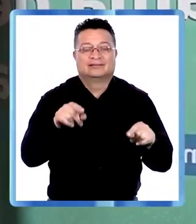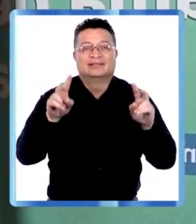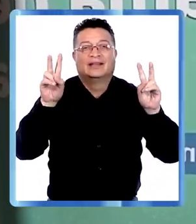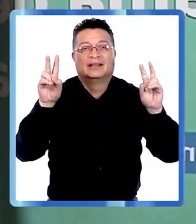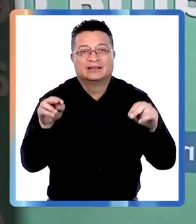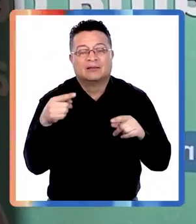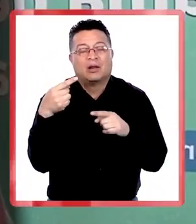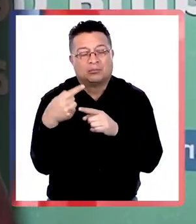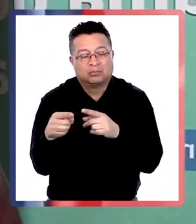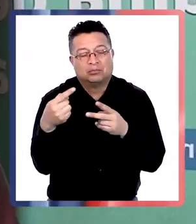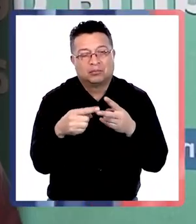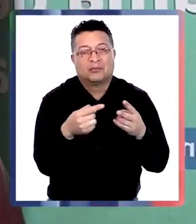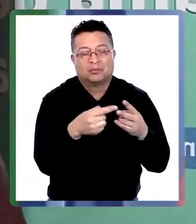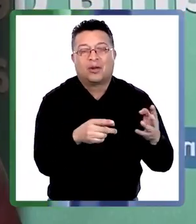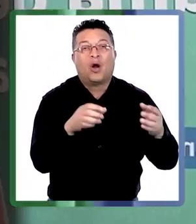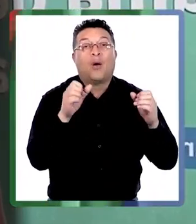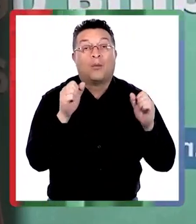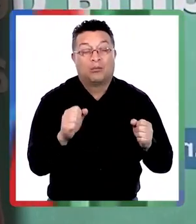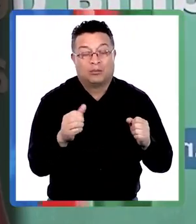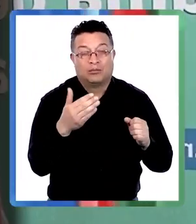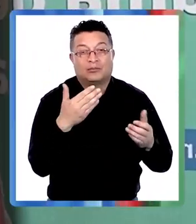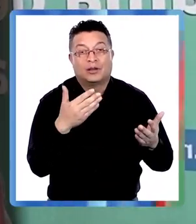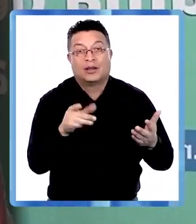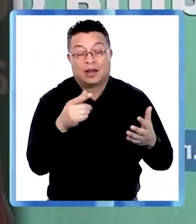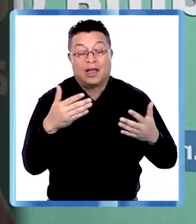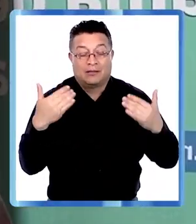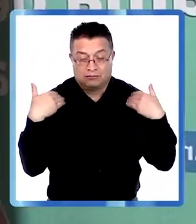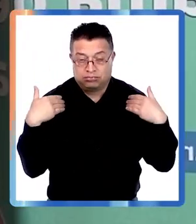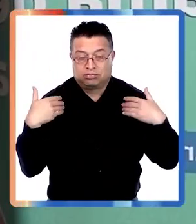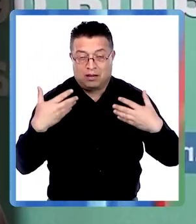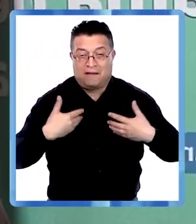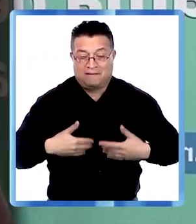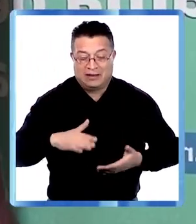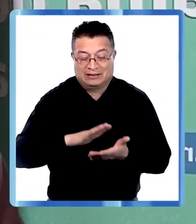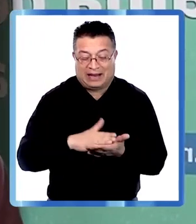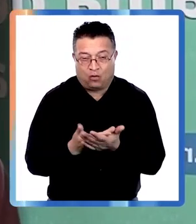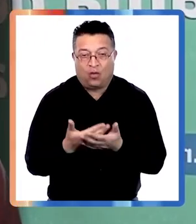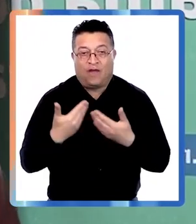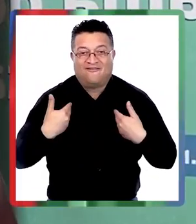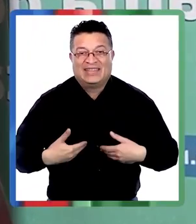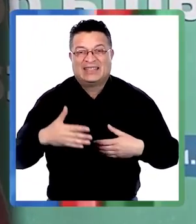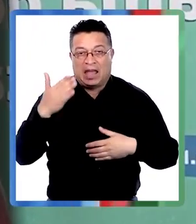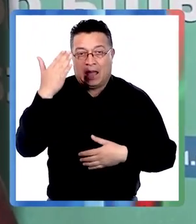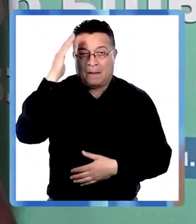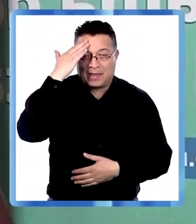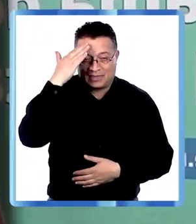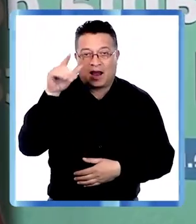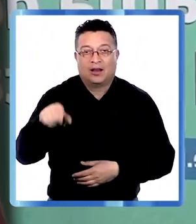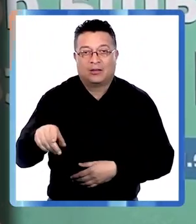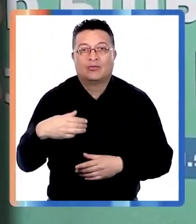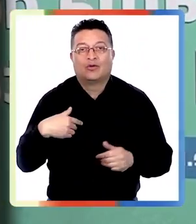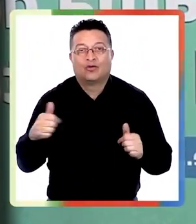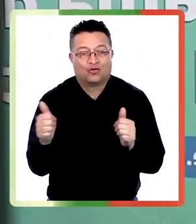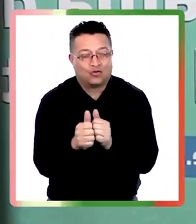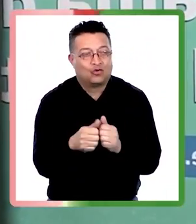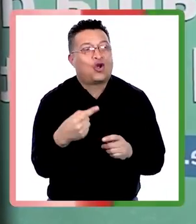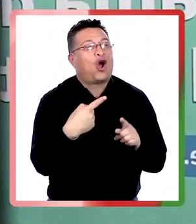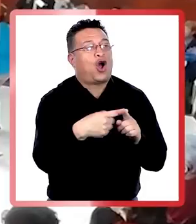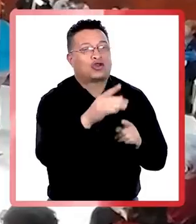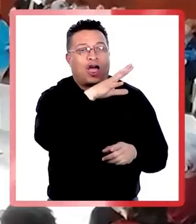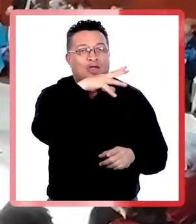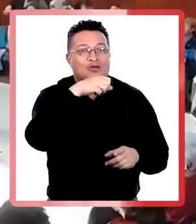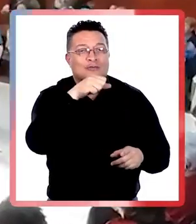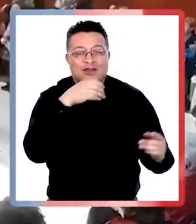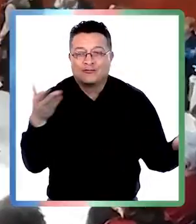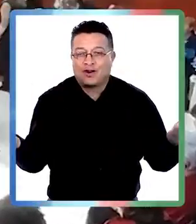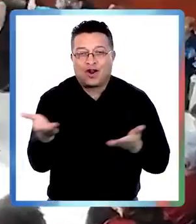en temas de baile, y con esto mejorar tanto su salud física como su salud mental y el compartir con otros adultos